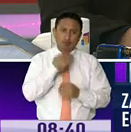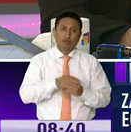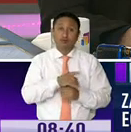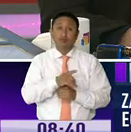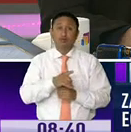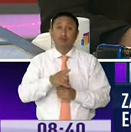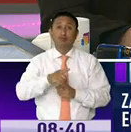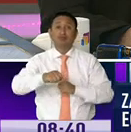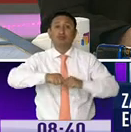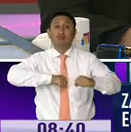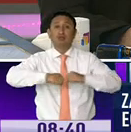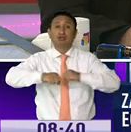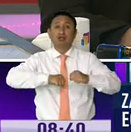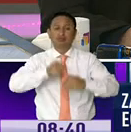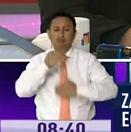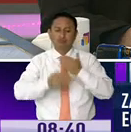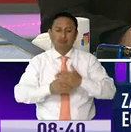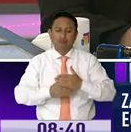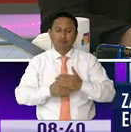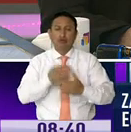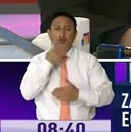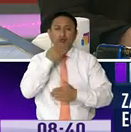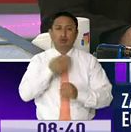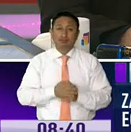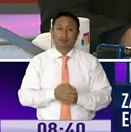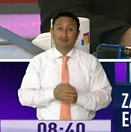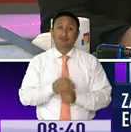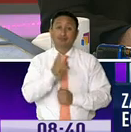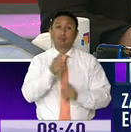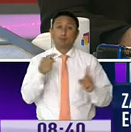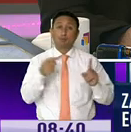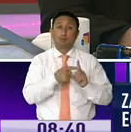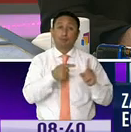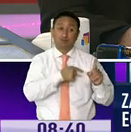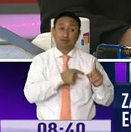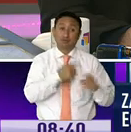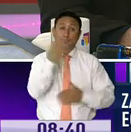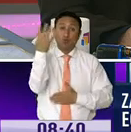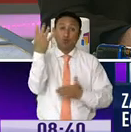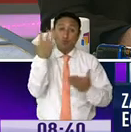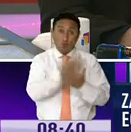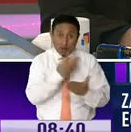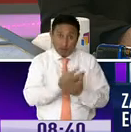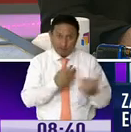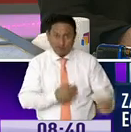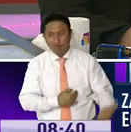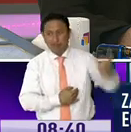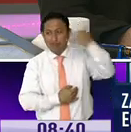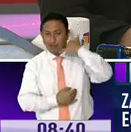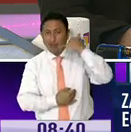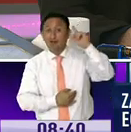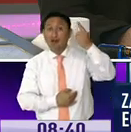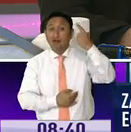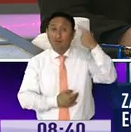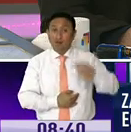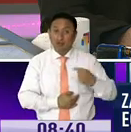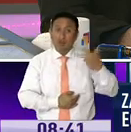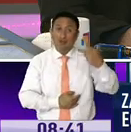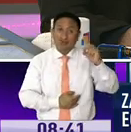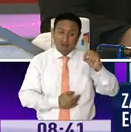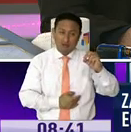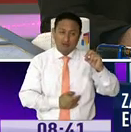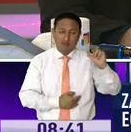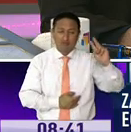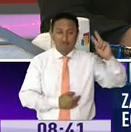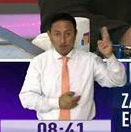trámite administrativo o el protocolo, necesitamos que esa persona haya llamado 4 veces. Qué es decir, bárbaro. La primera vez se le suspende 30 días